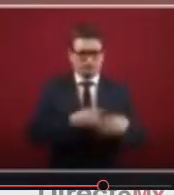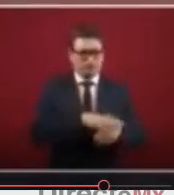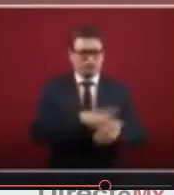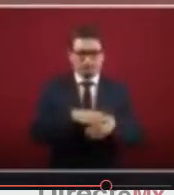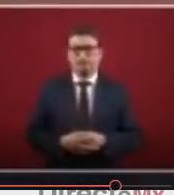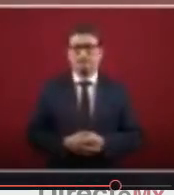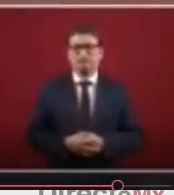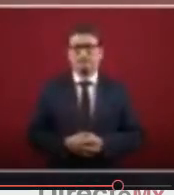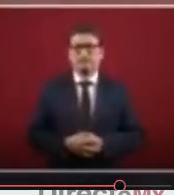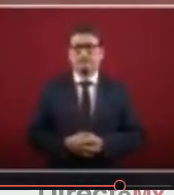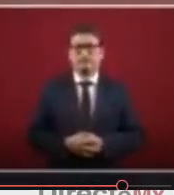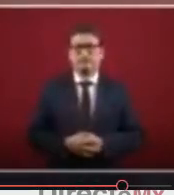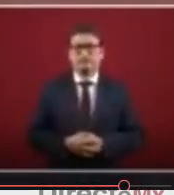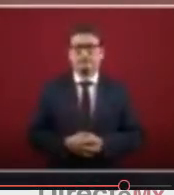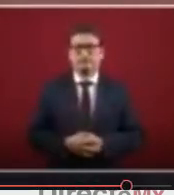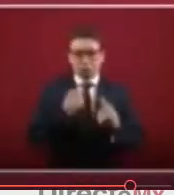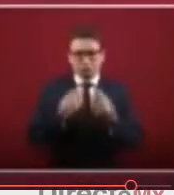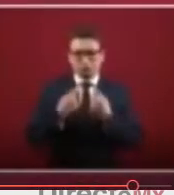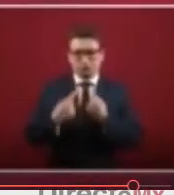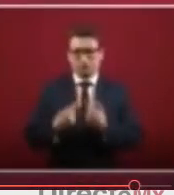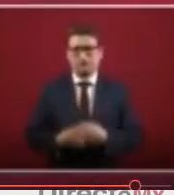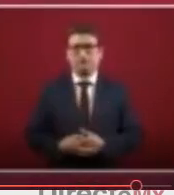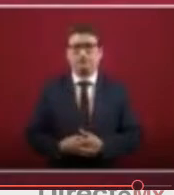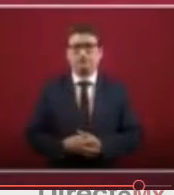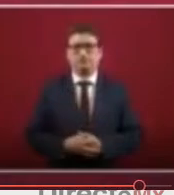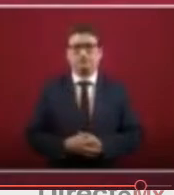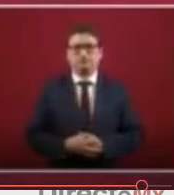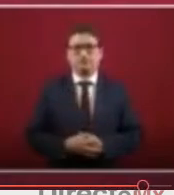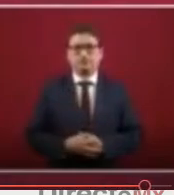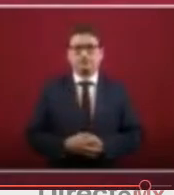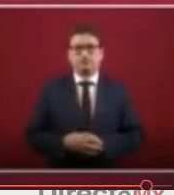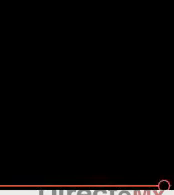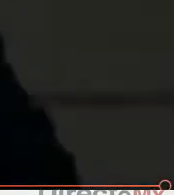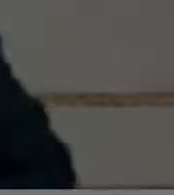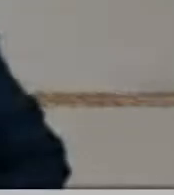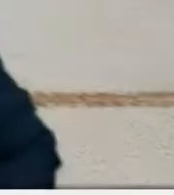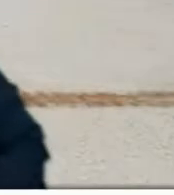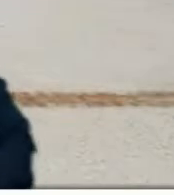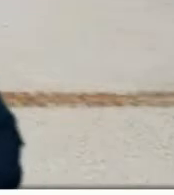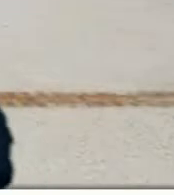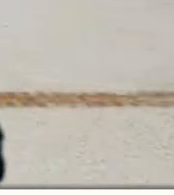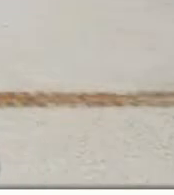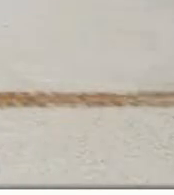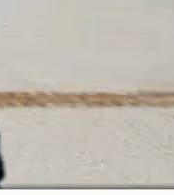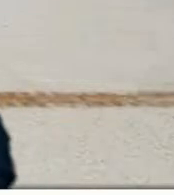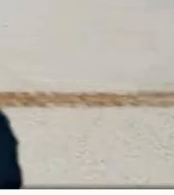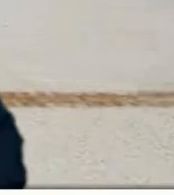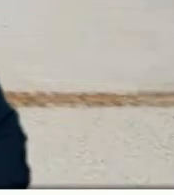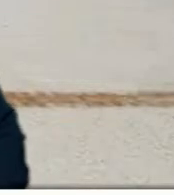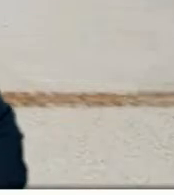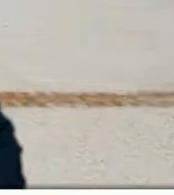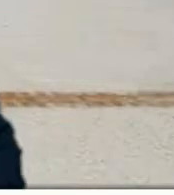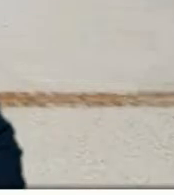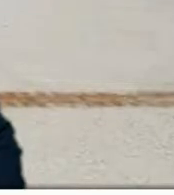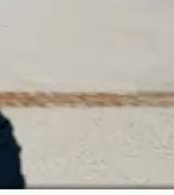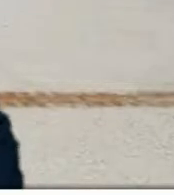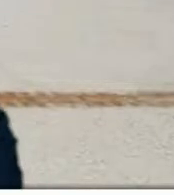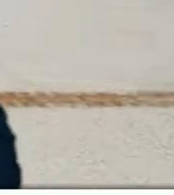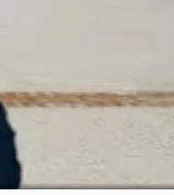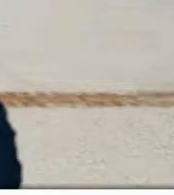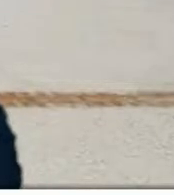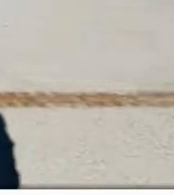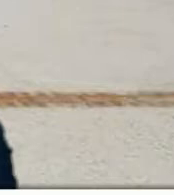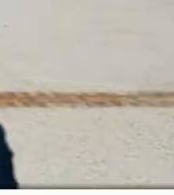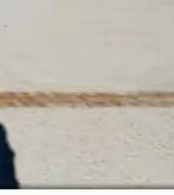personalmente a este diálogo y luego se instala la mesa con empresarios en plural con las